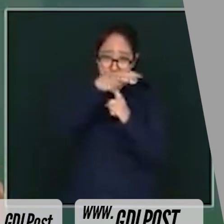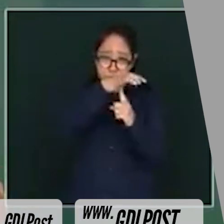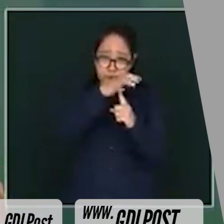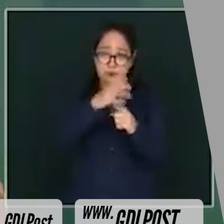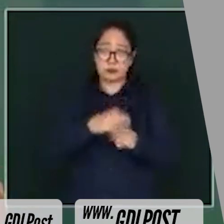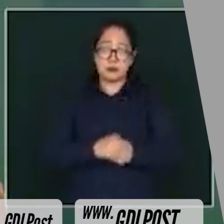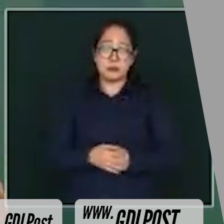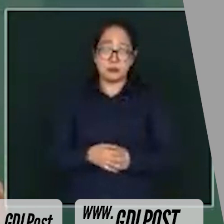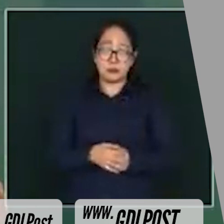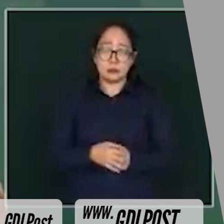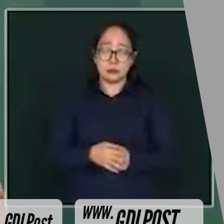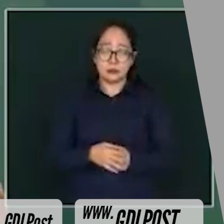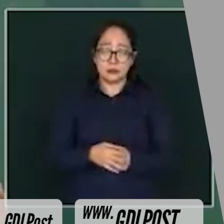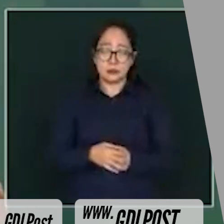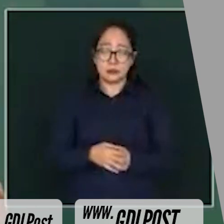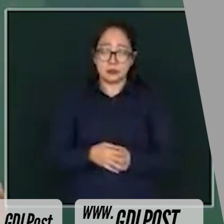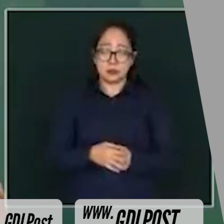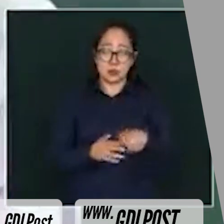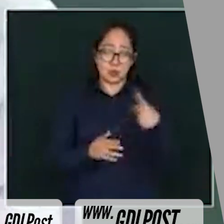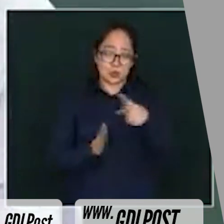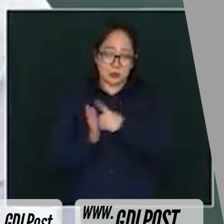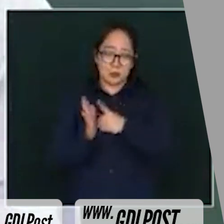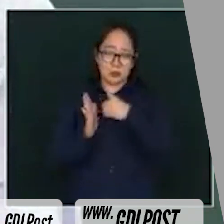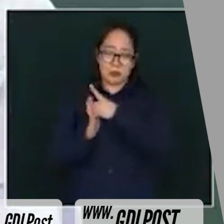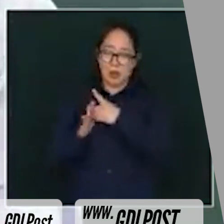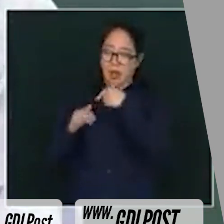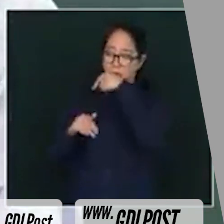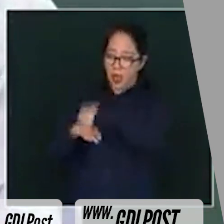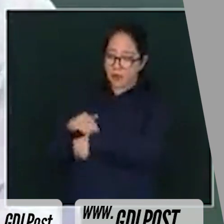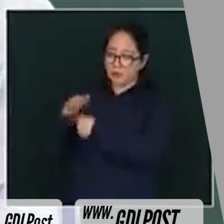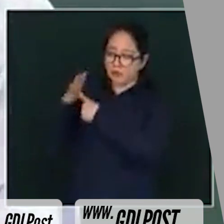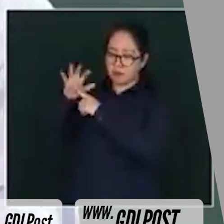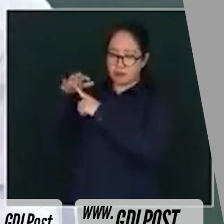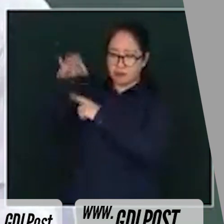Casi los van a bajar en sus departamentos.